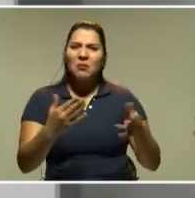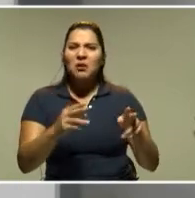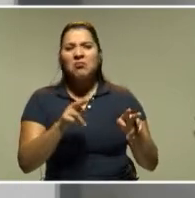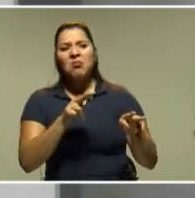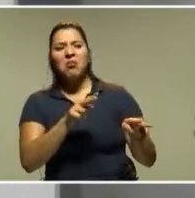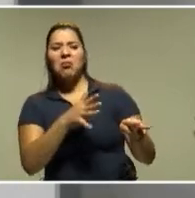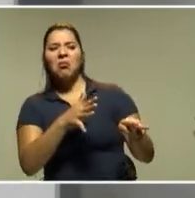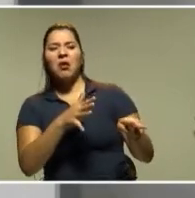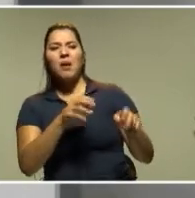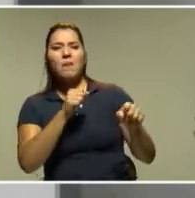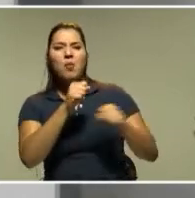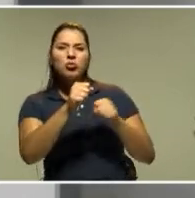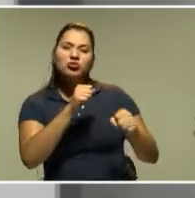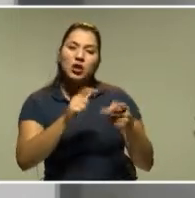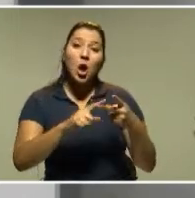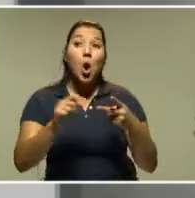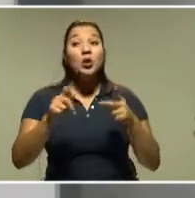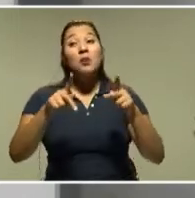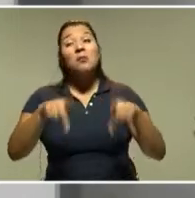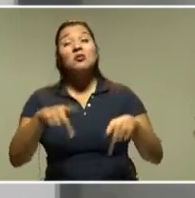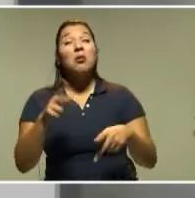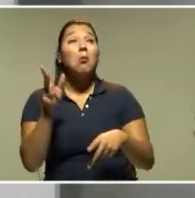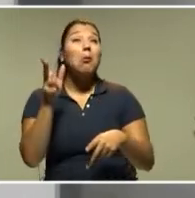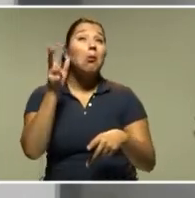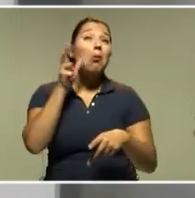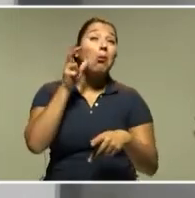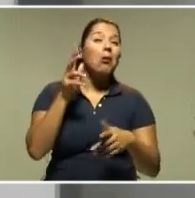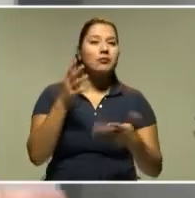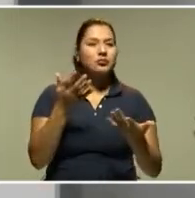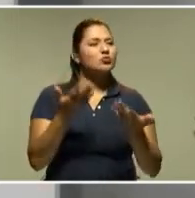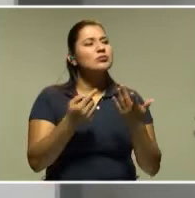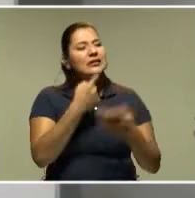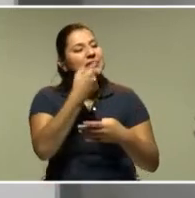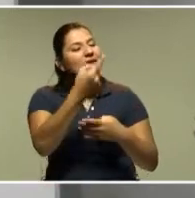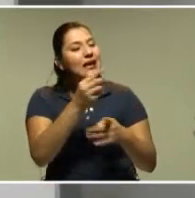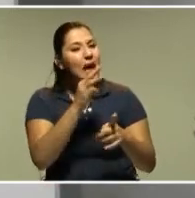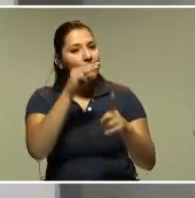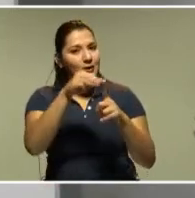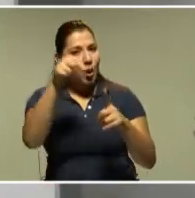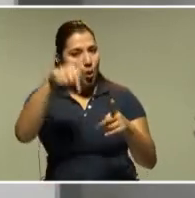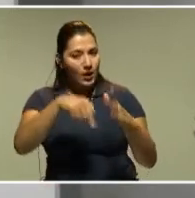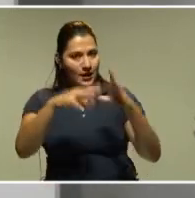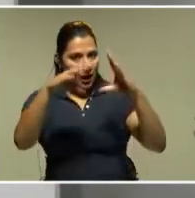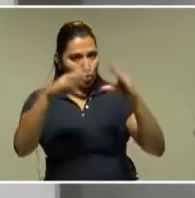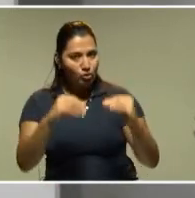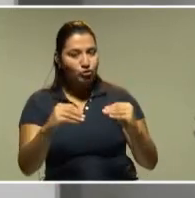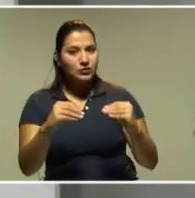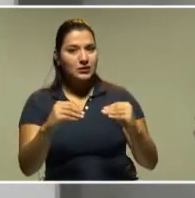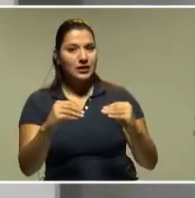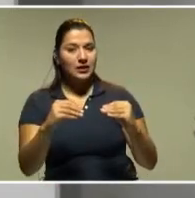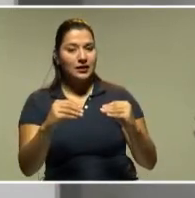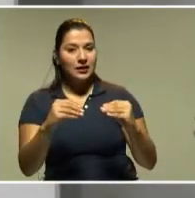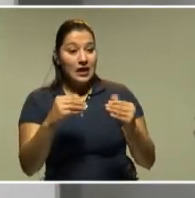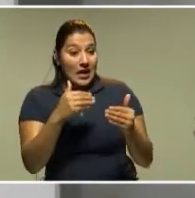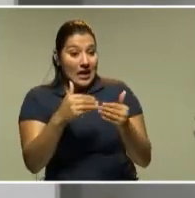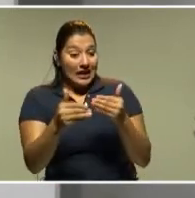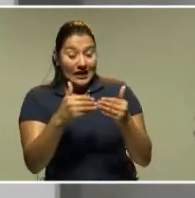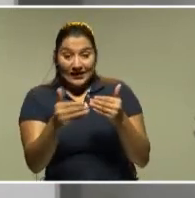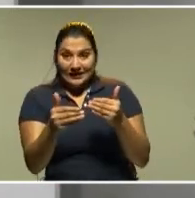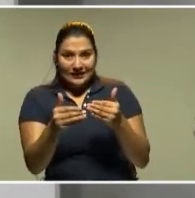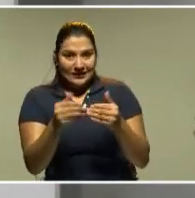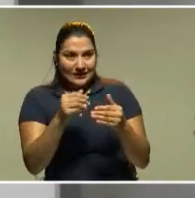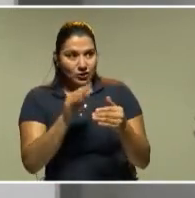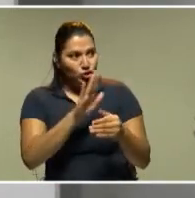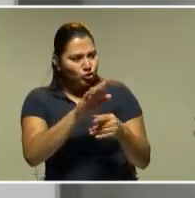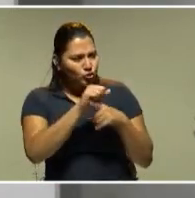Hay otra gente que dice, bueno, yo he escuchado el boxeo por ahí. Pero, ¿cuál es el mensaje que esta noche ya, prácticamente en el cierre de lo que ha